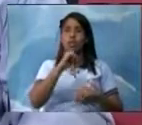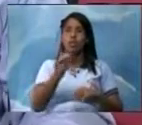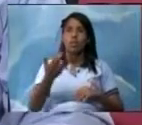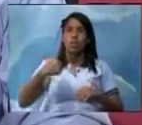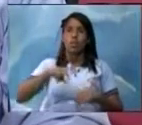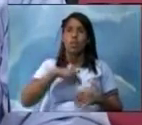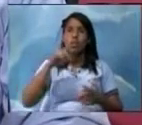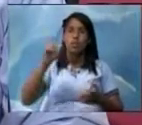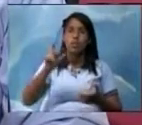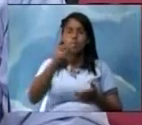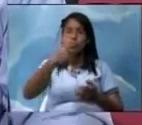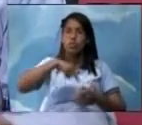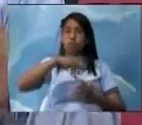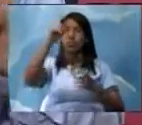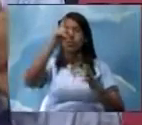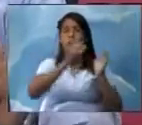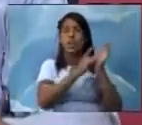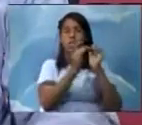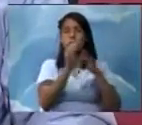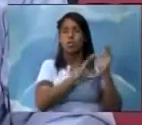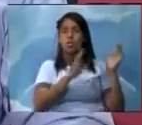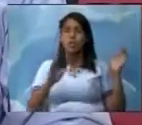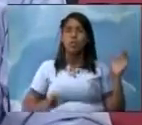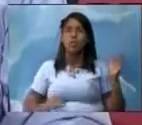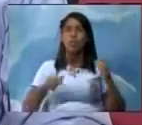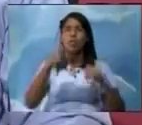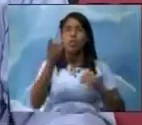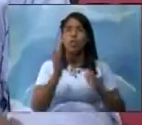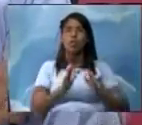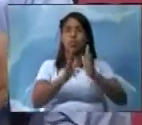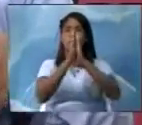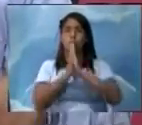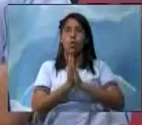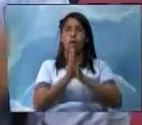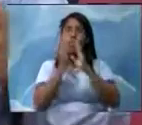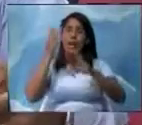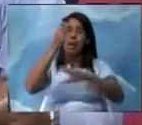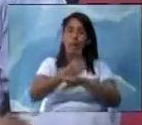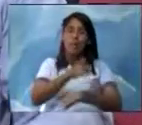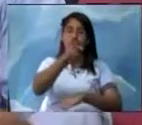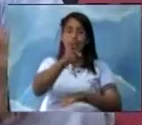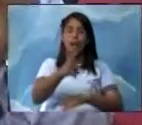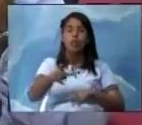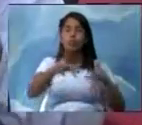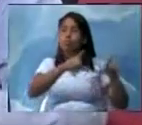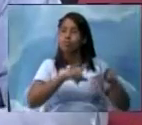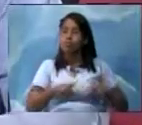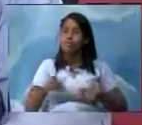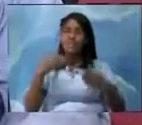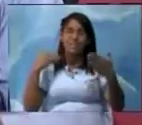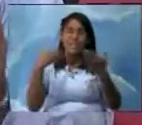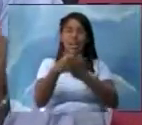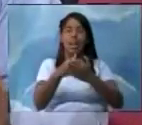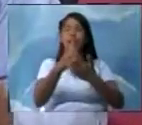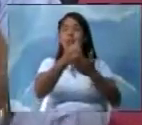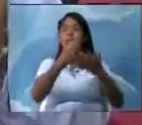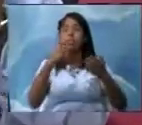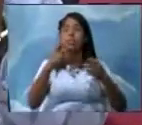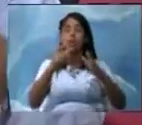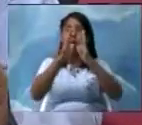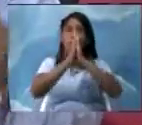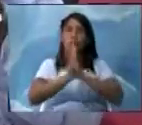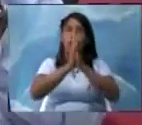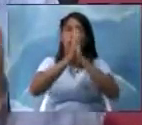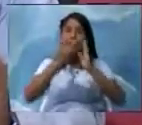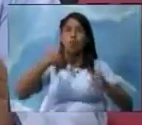enseñó nuestro señor Jesucristo cuando oréis dijo entrá a tu aposento y cerrada la puerta orarás a